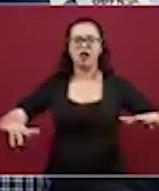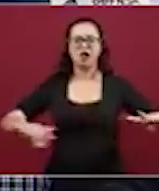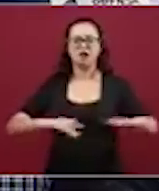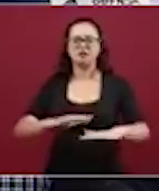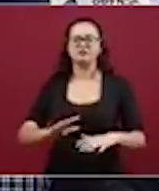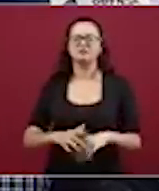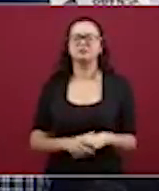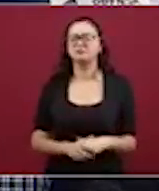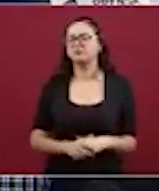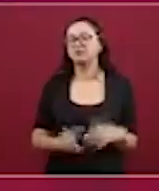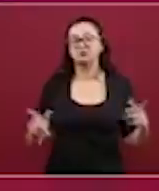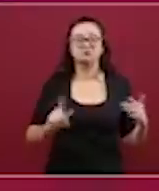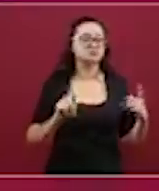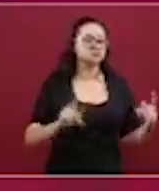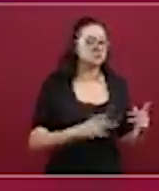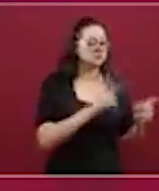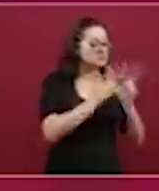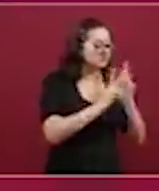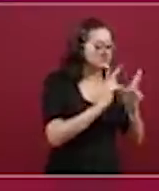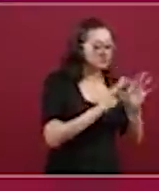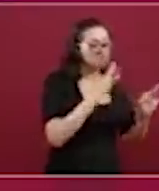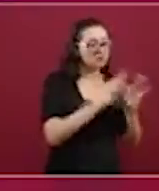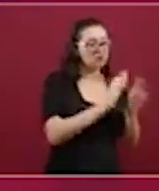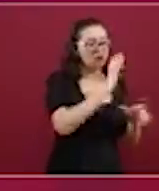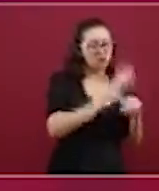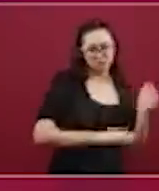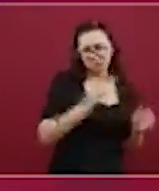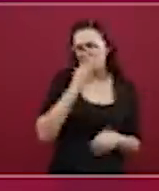Bueno, cuando terminó el encuentro.